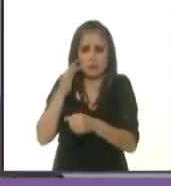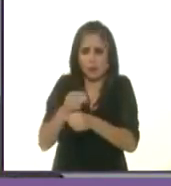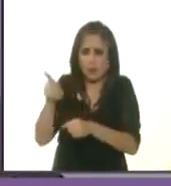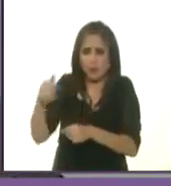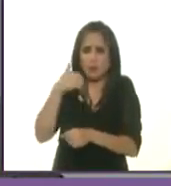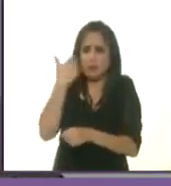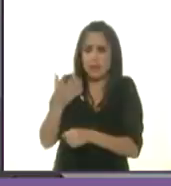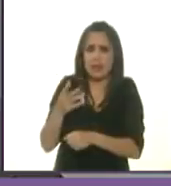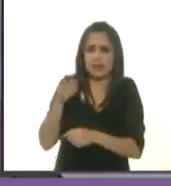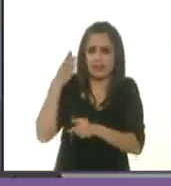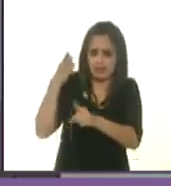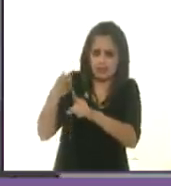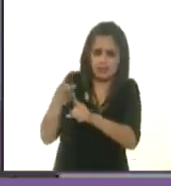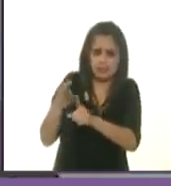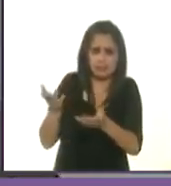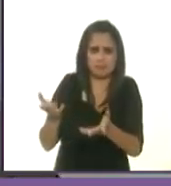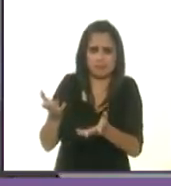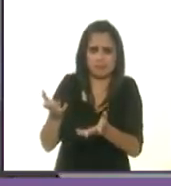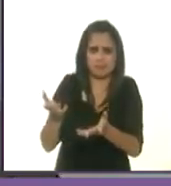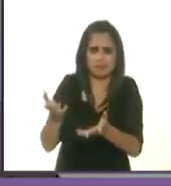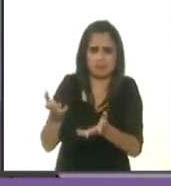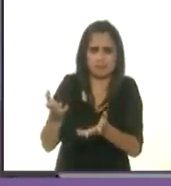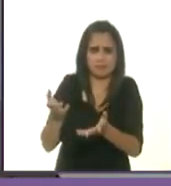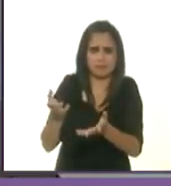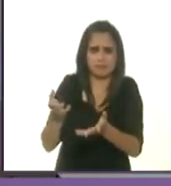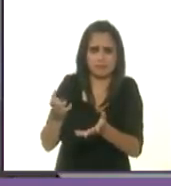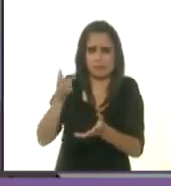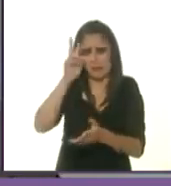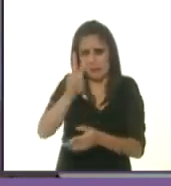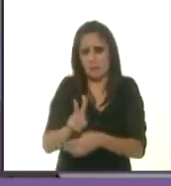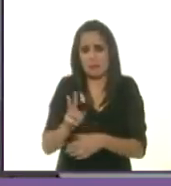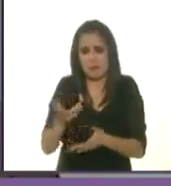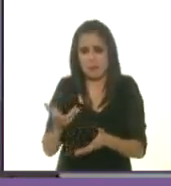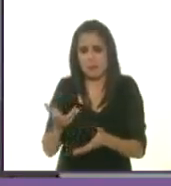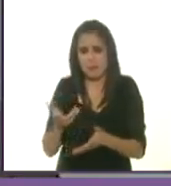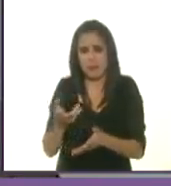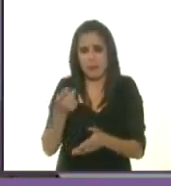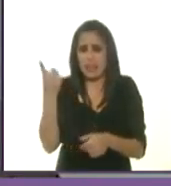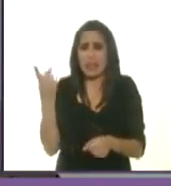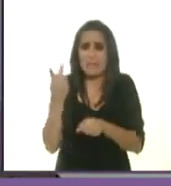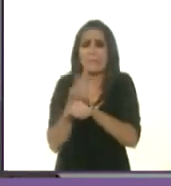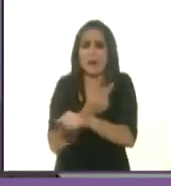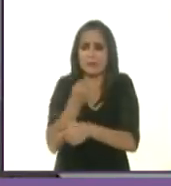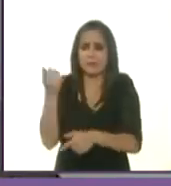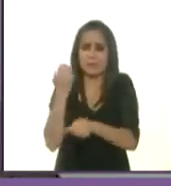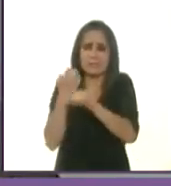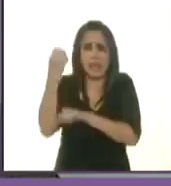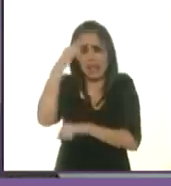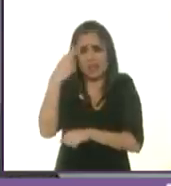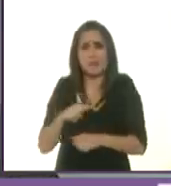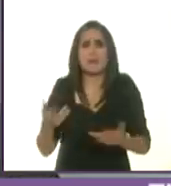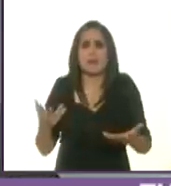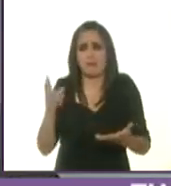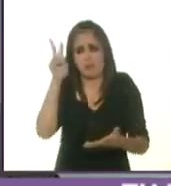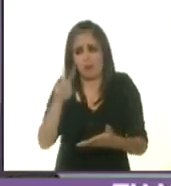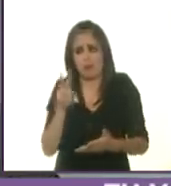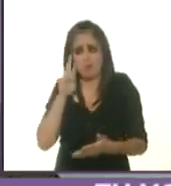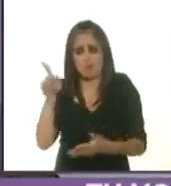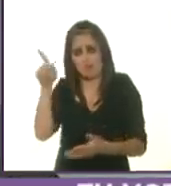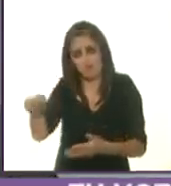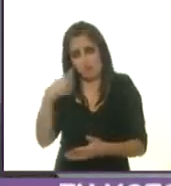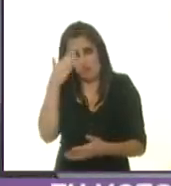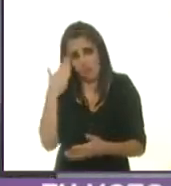final sí bueno no pues es que una cuestión de que sucedió en el estado de méxico sí es una situación terrible